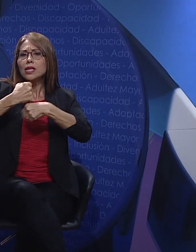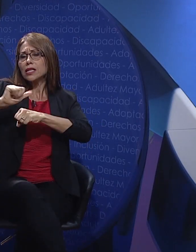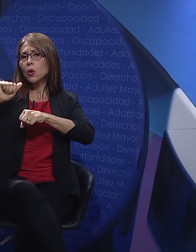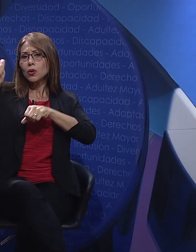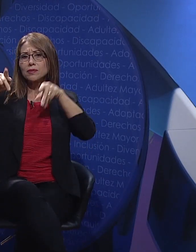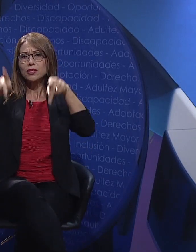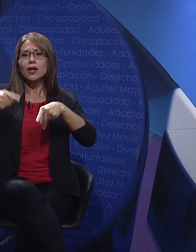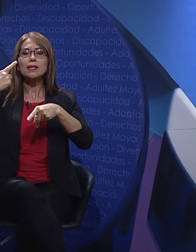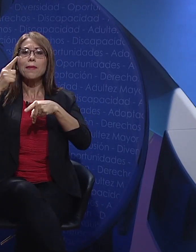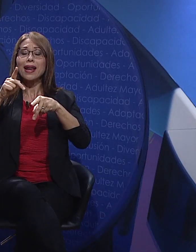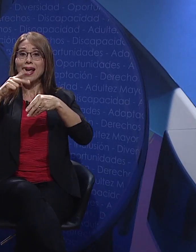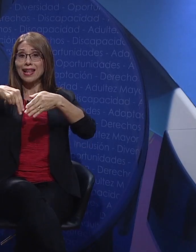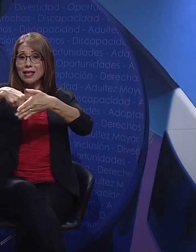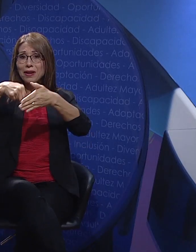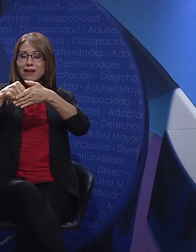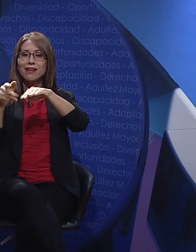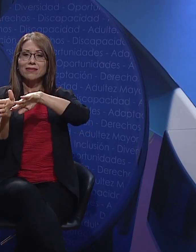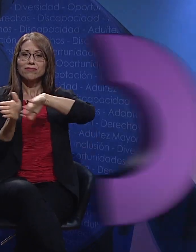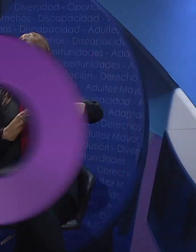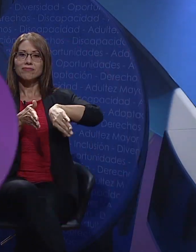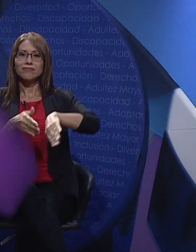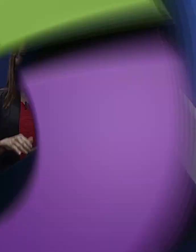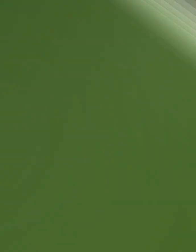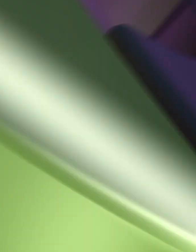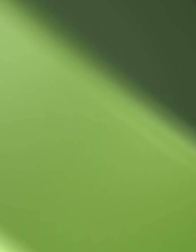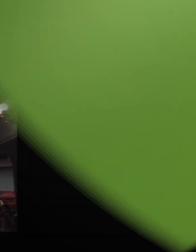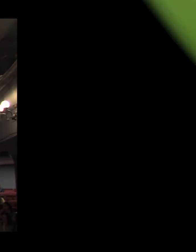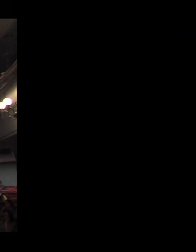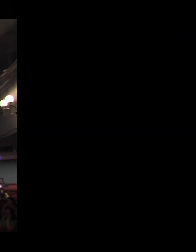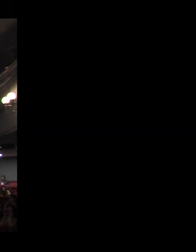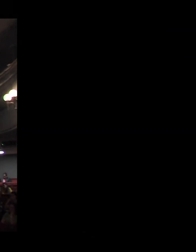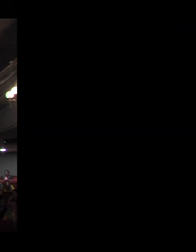demás personas para derribar esas barreras.